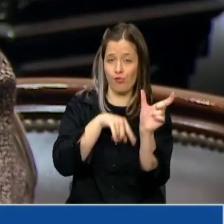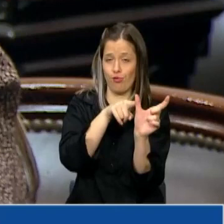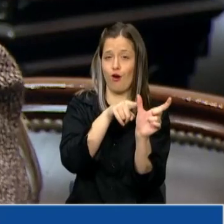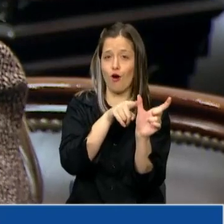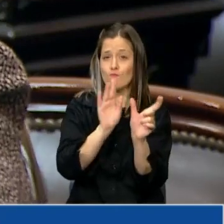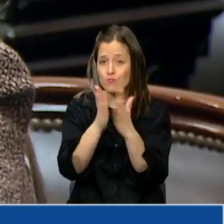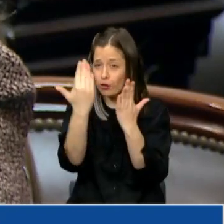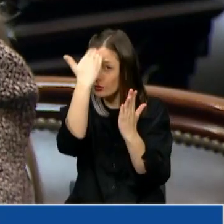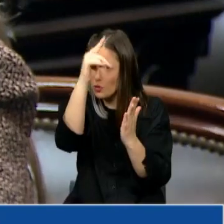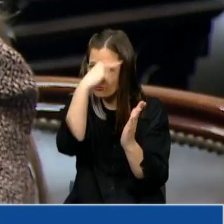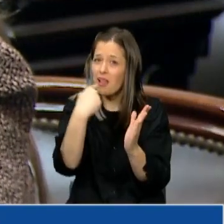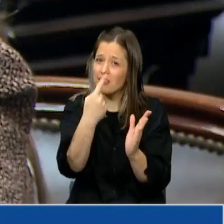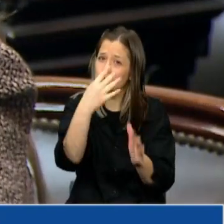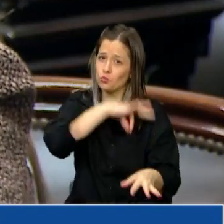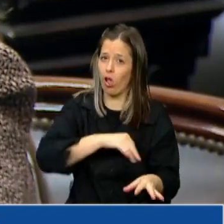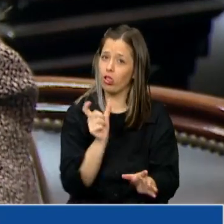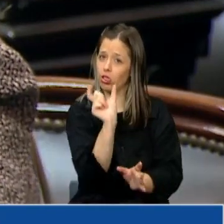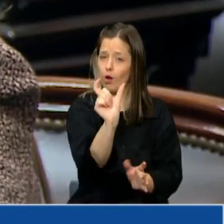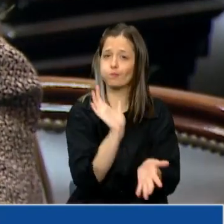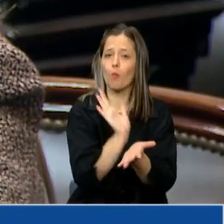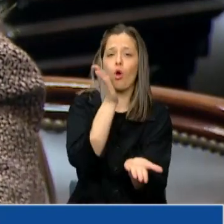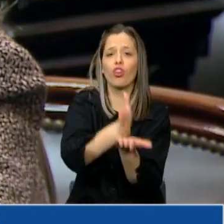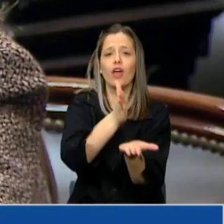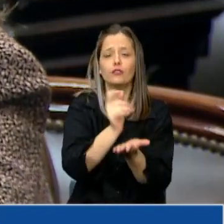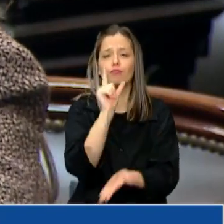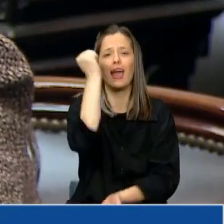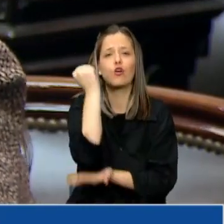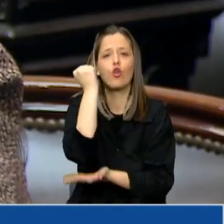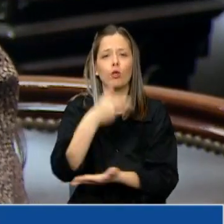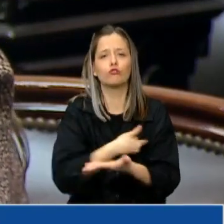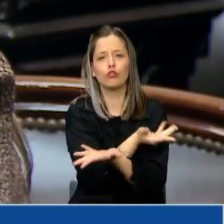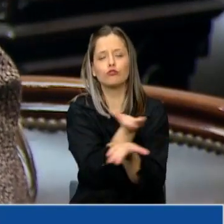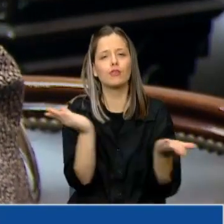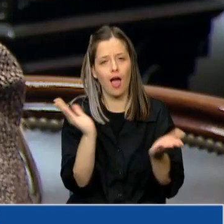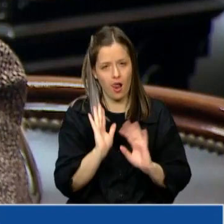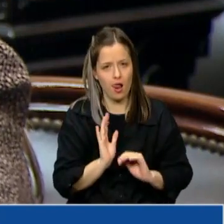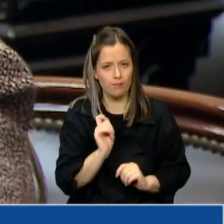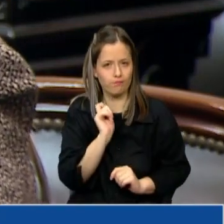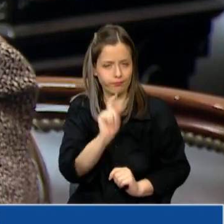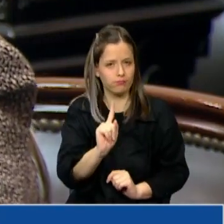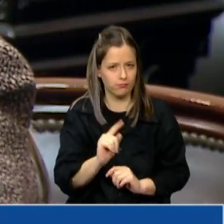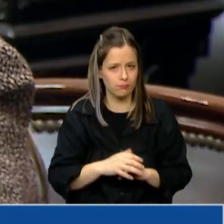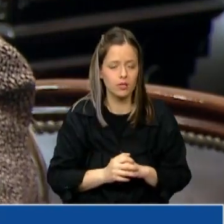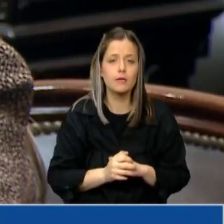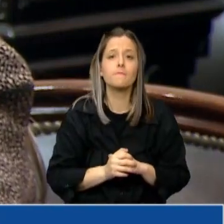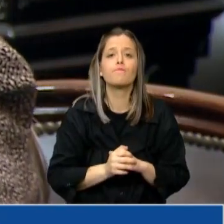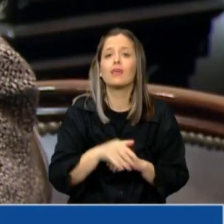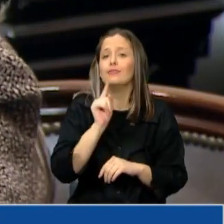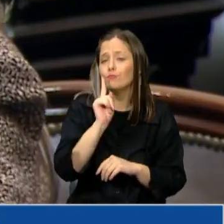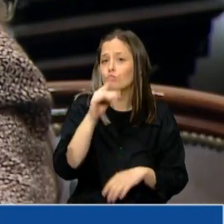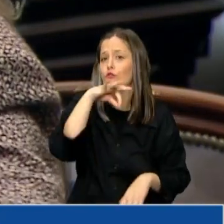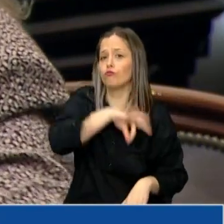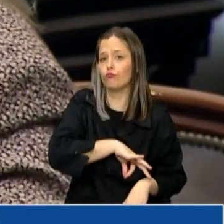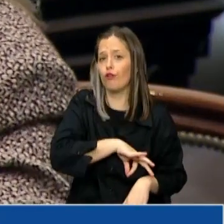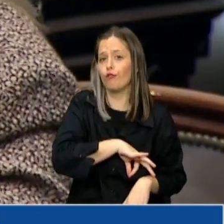propia Constitución Nacional como derecho económico-social de segunda generación, producto